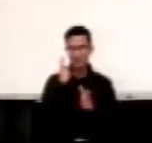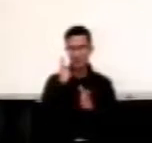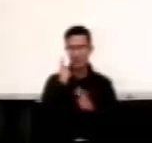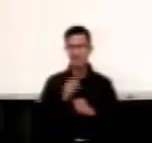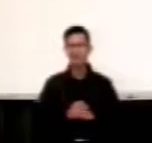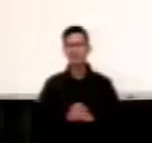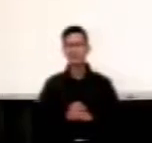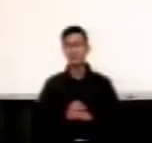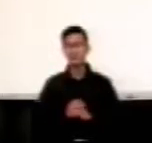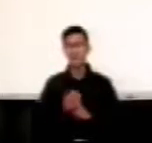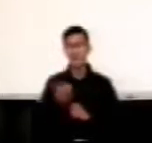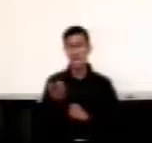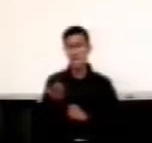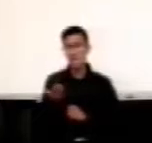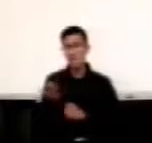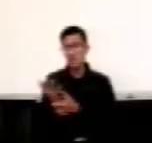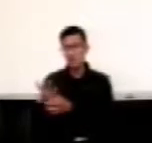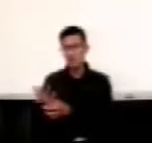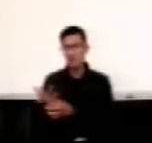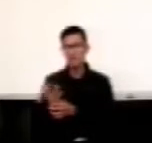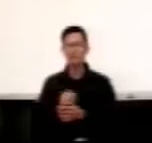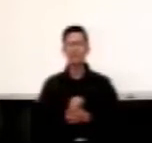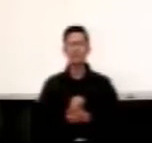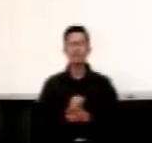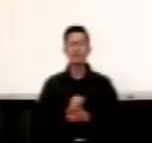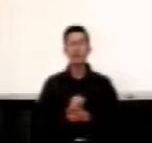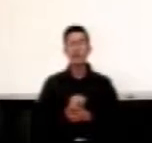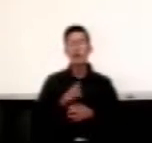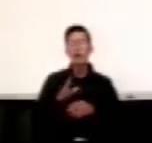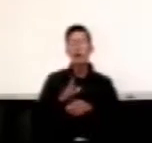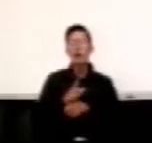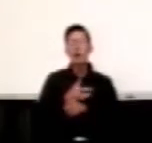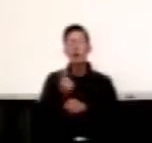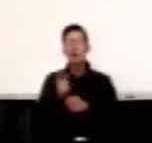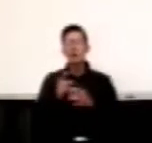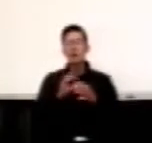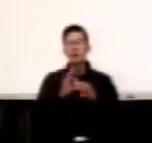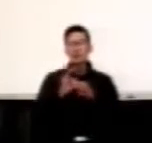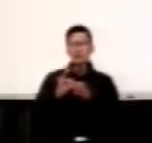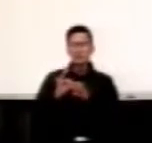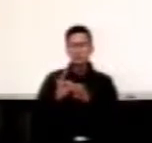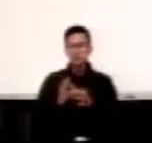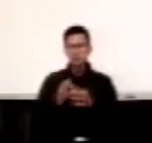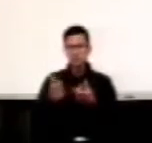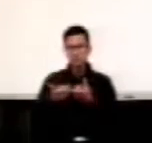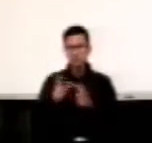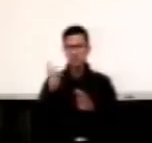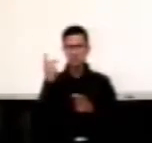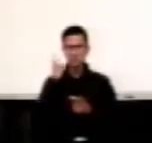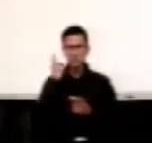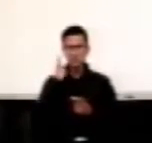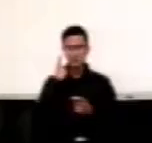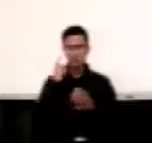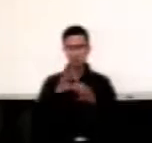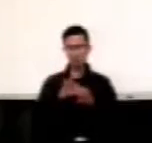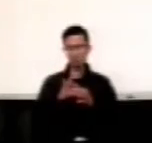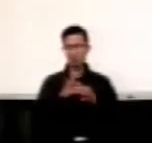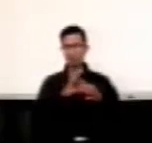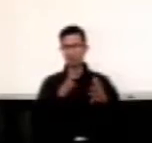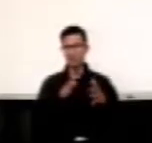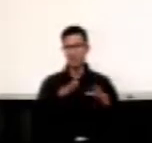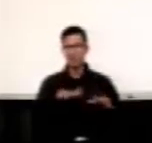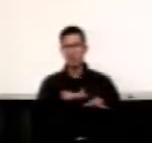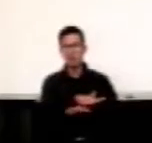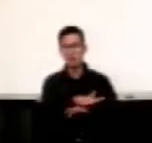ellos sostienen que es en razón de un proceso de desalineamiento partidista en el cual pues los institutos